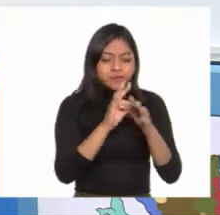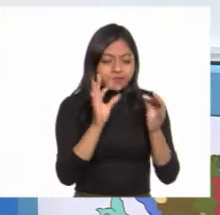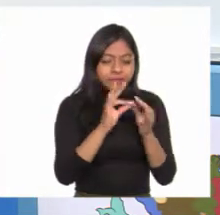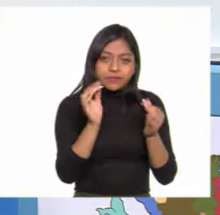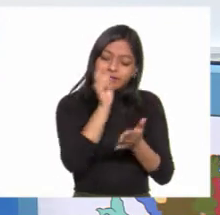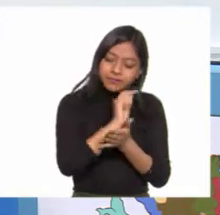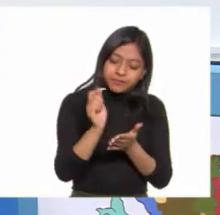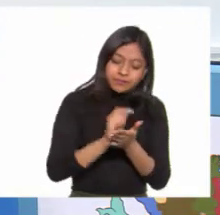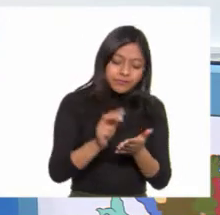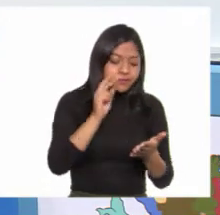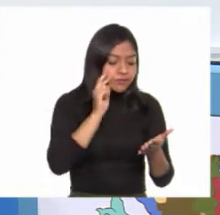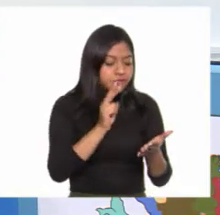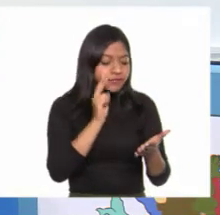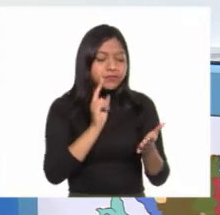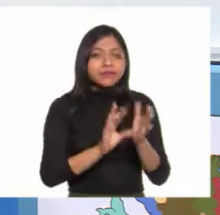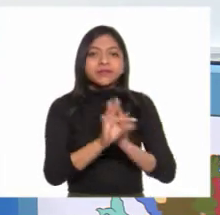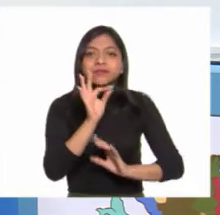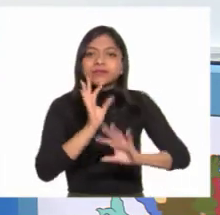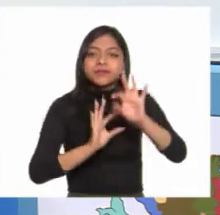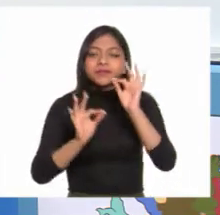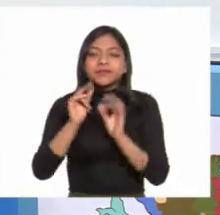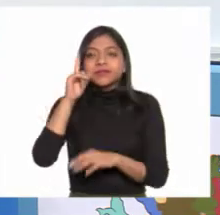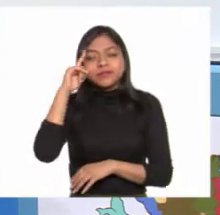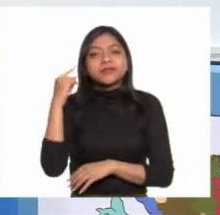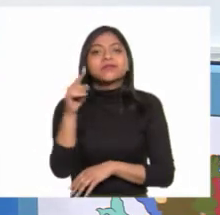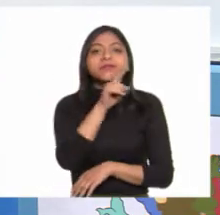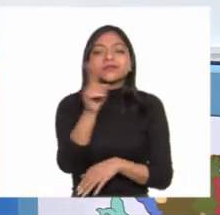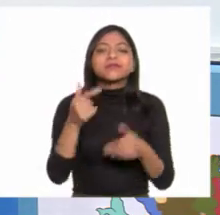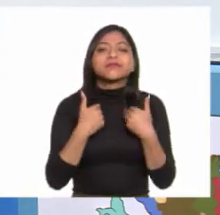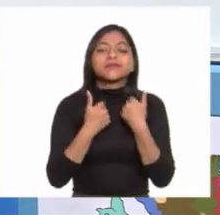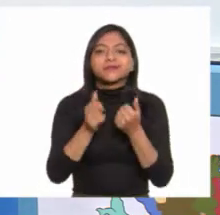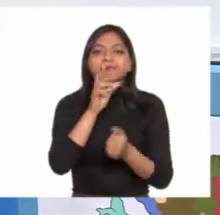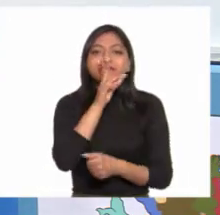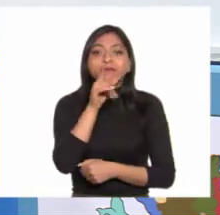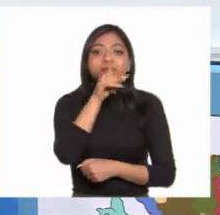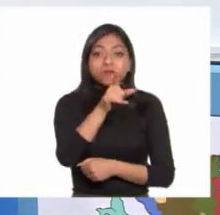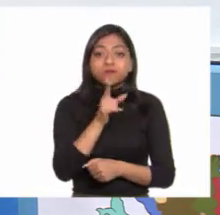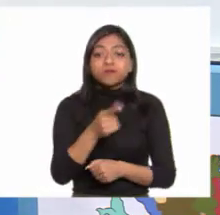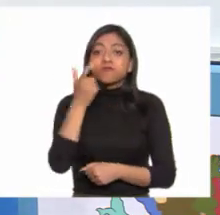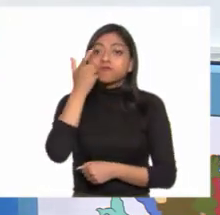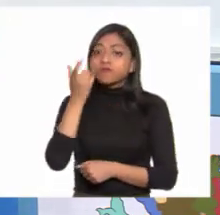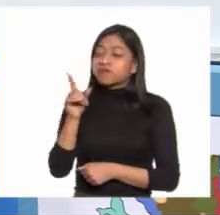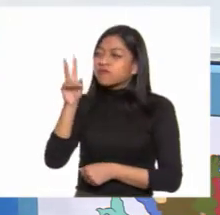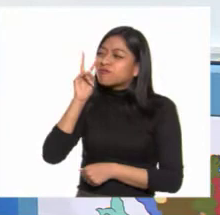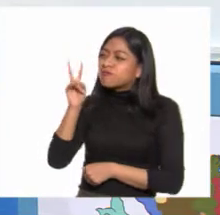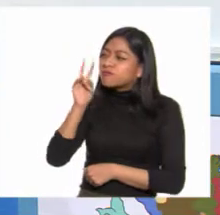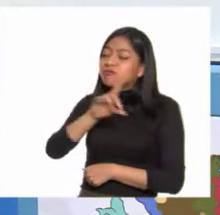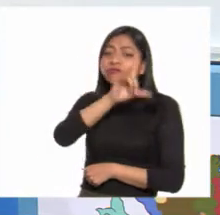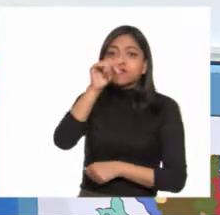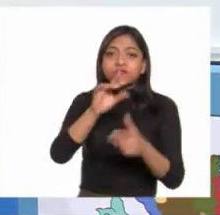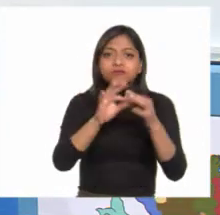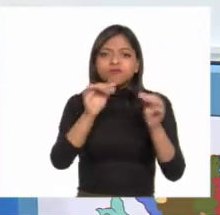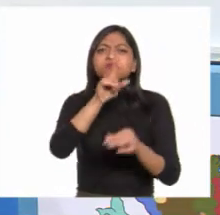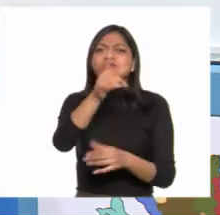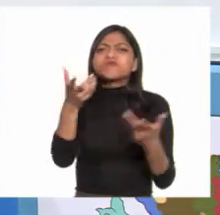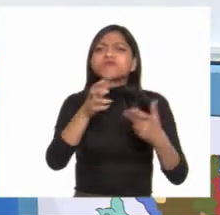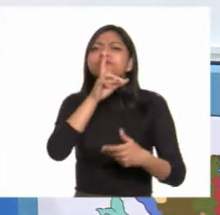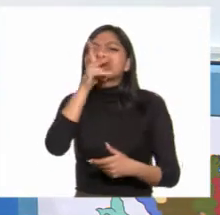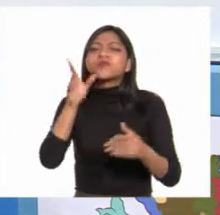descriptivos para descubrir de qué manera podemos describir un personaje de la vida real.